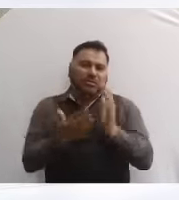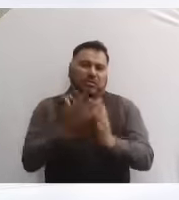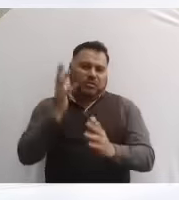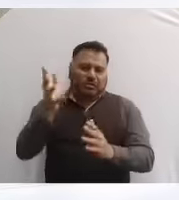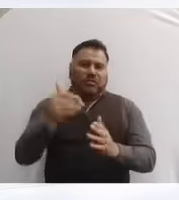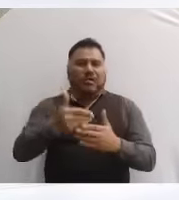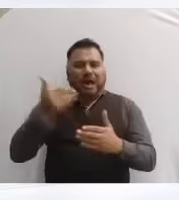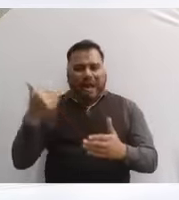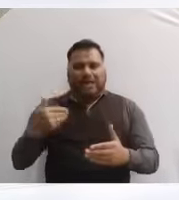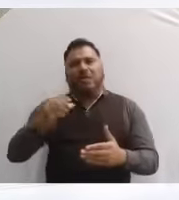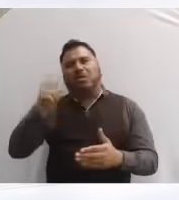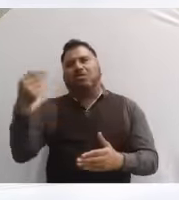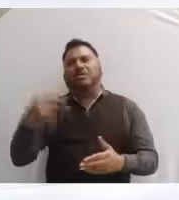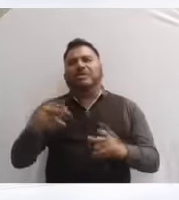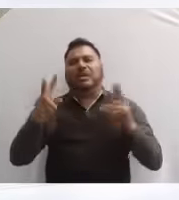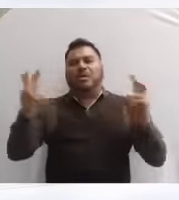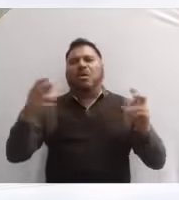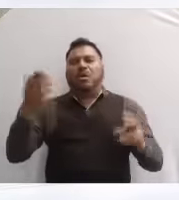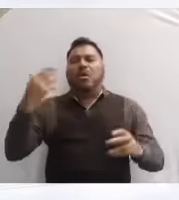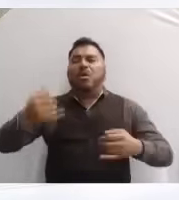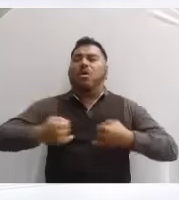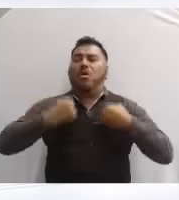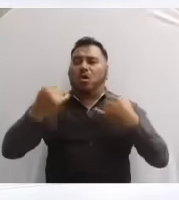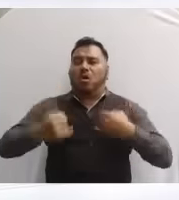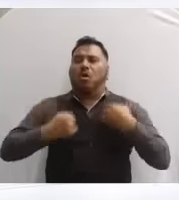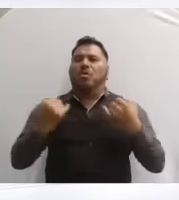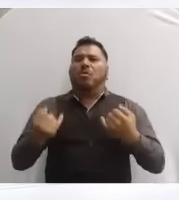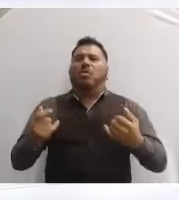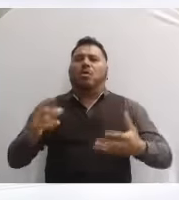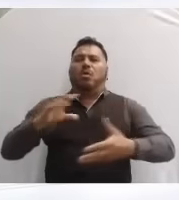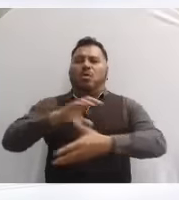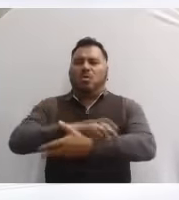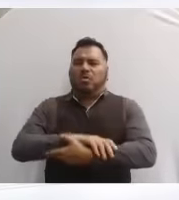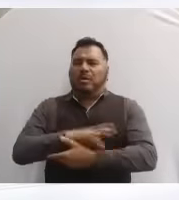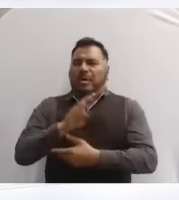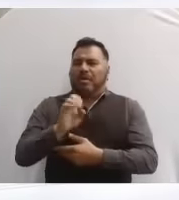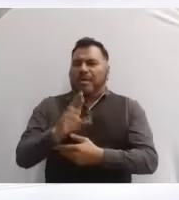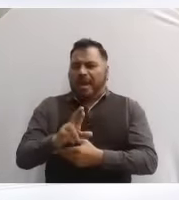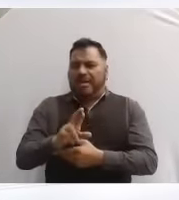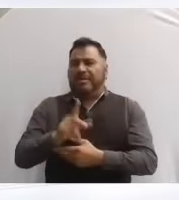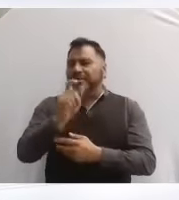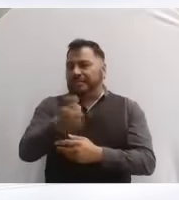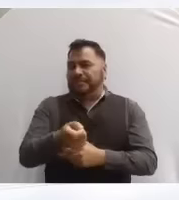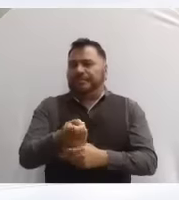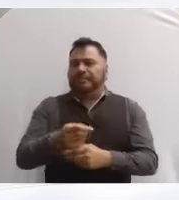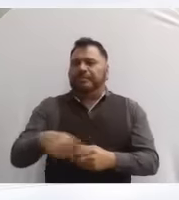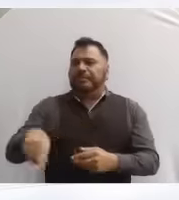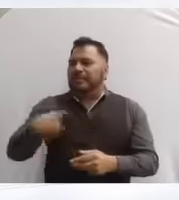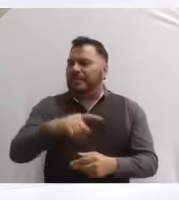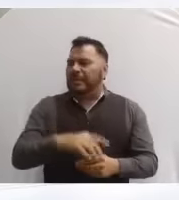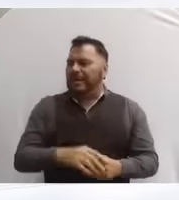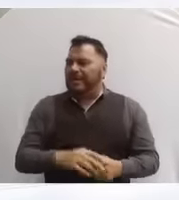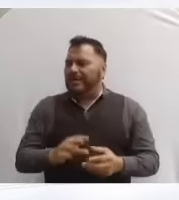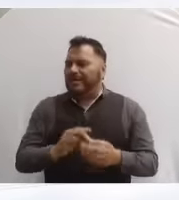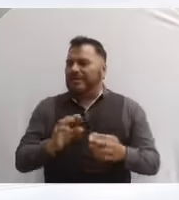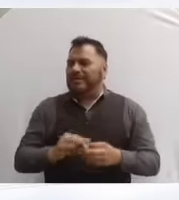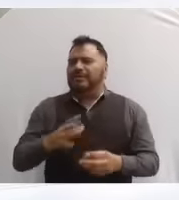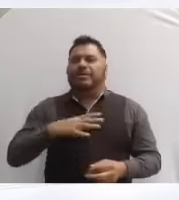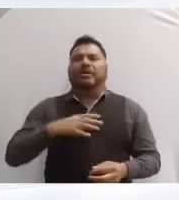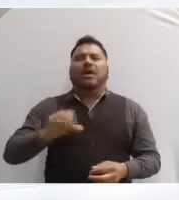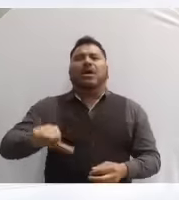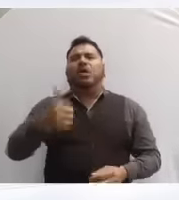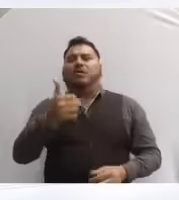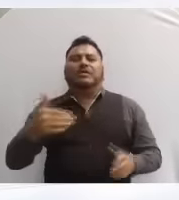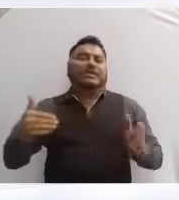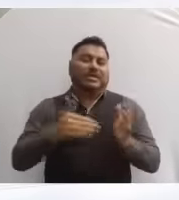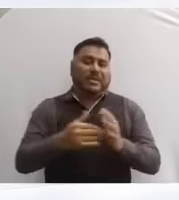Futuro que se llamó Jóvenes Unen al Barrio, en donde sacamos 11,000 jóvenes